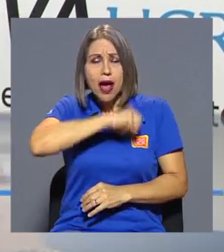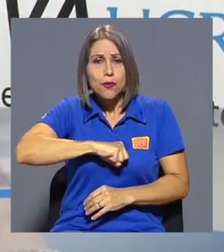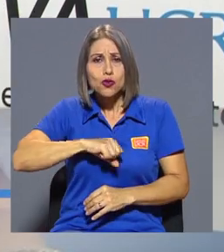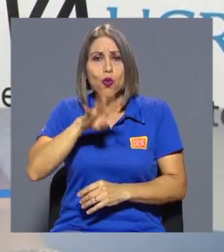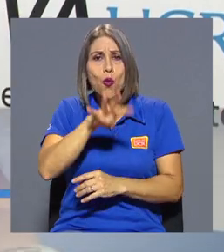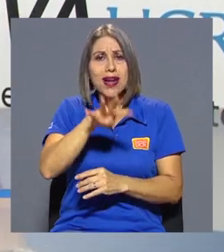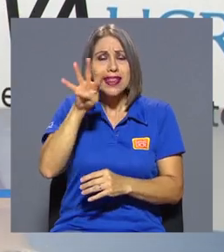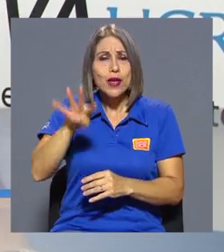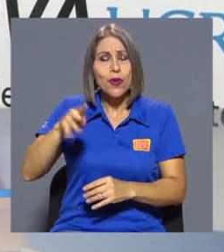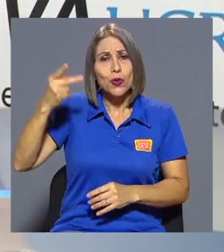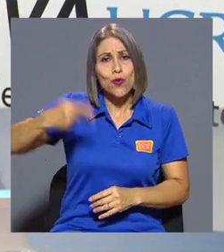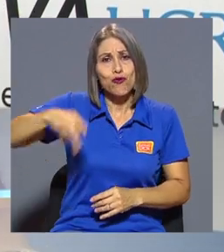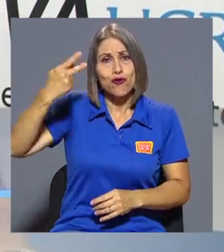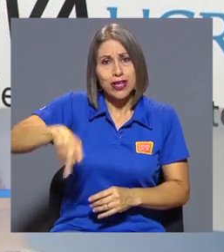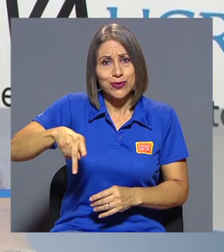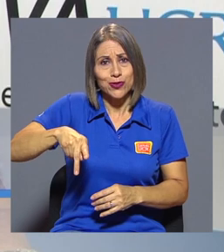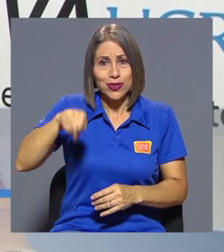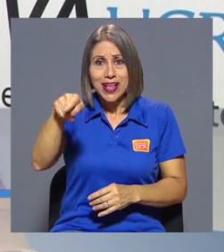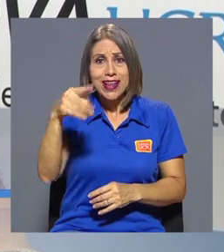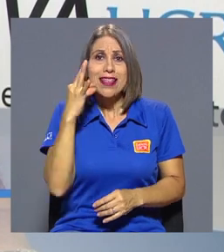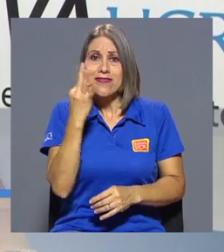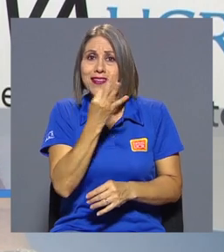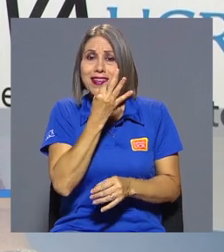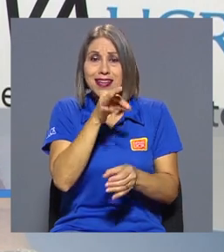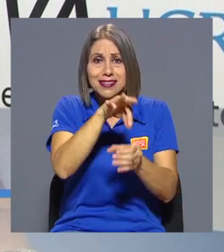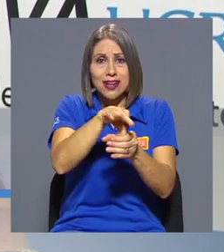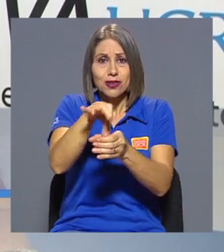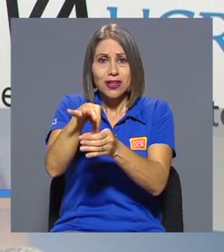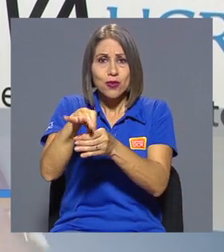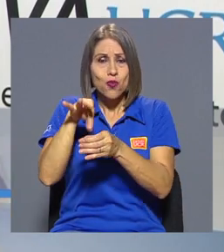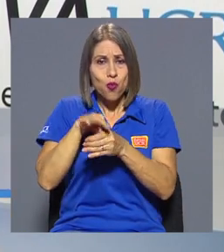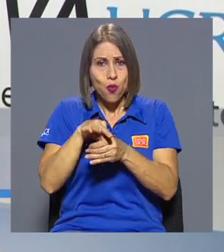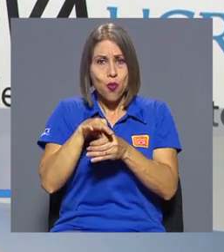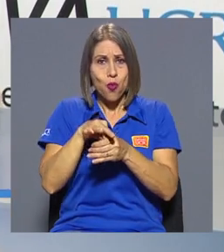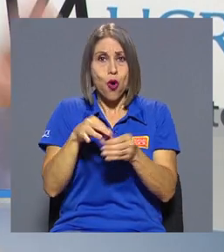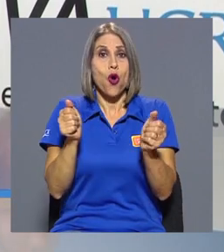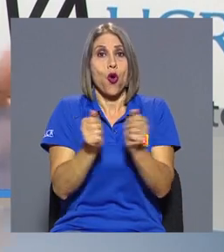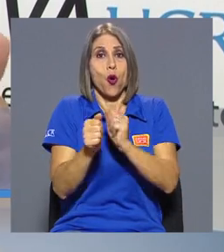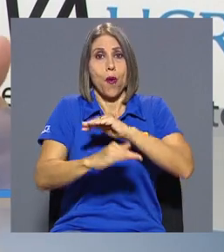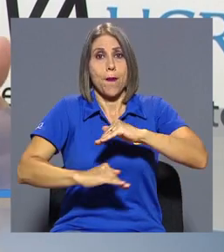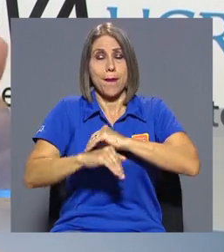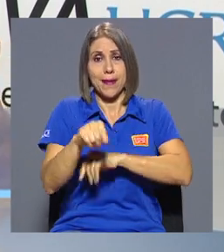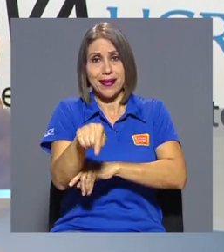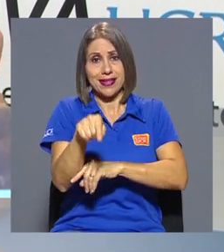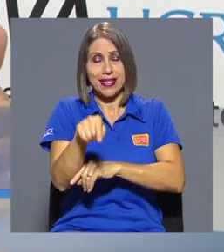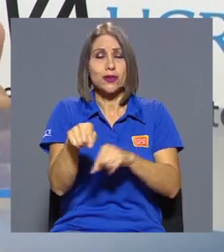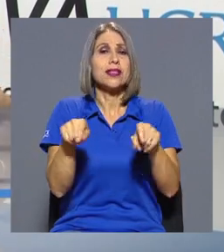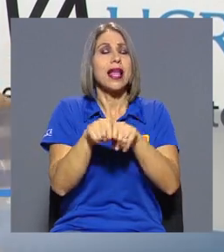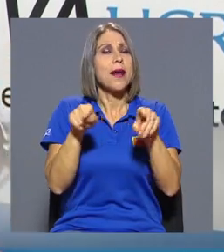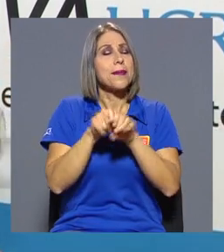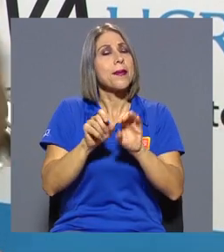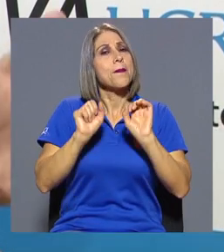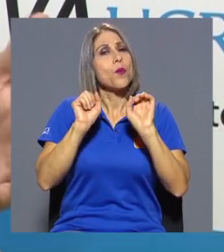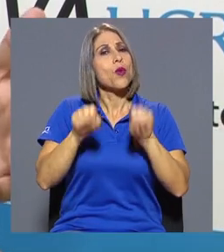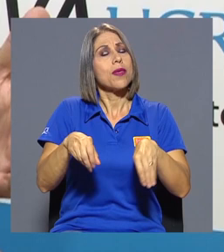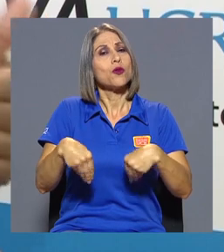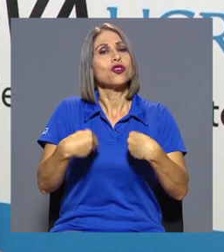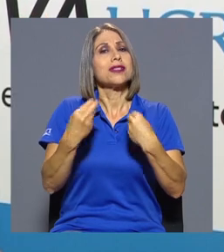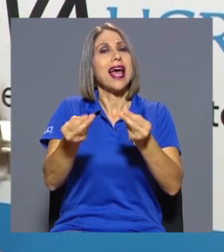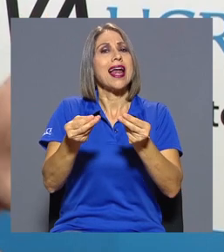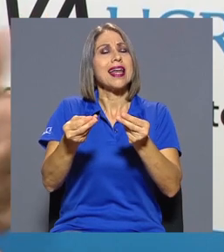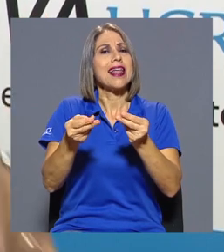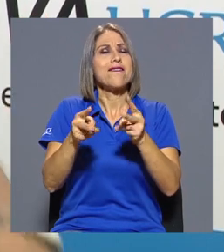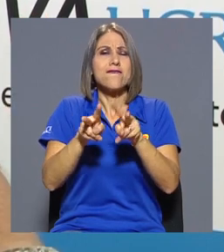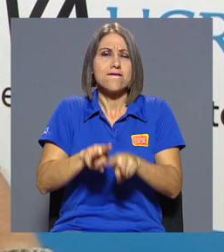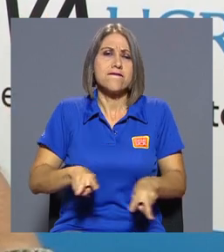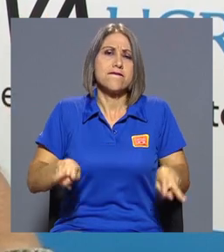de riesgo potencial en las fincas de los agricultores, y basado en eso, además, pudimos darle valor